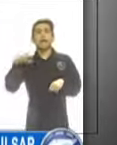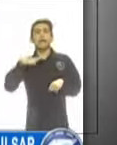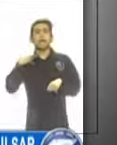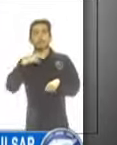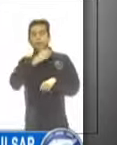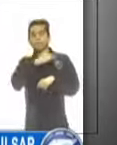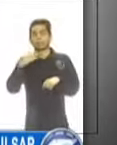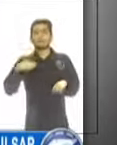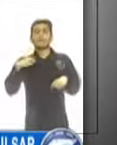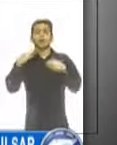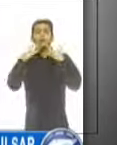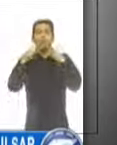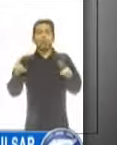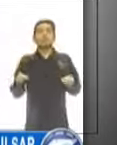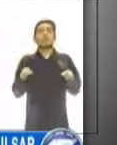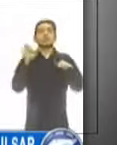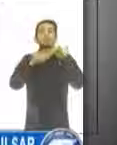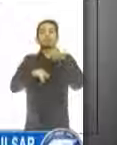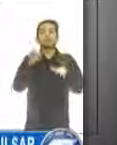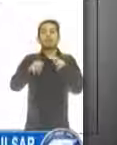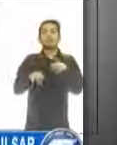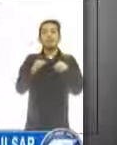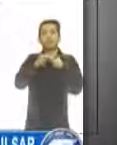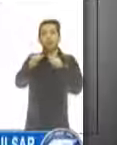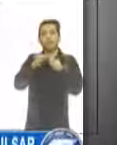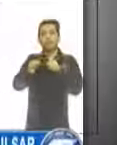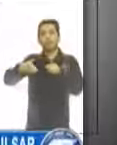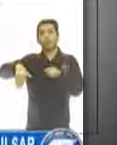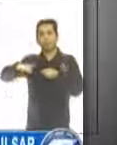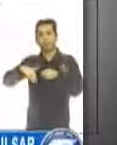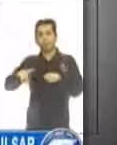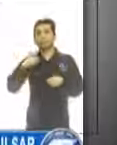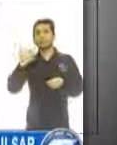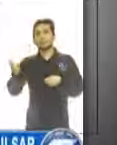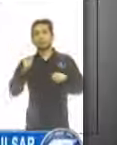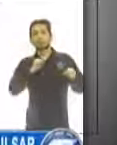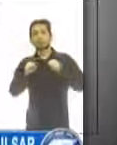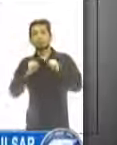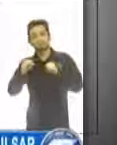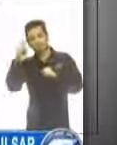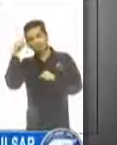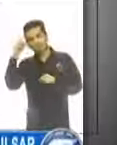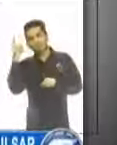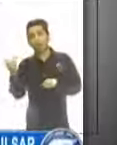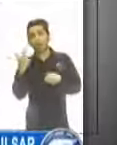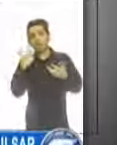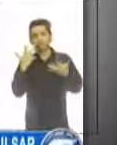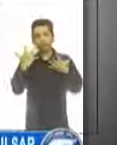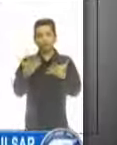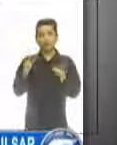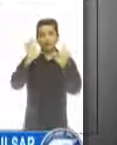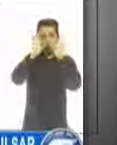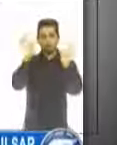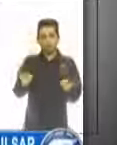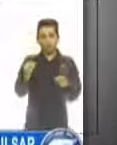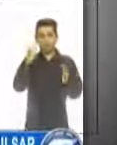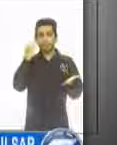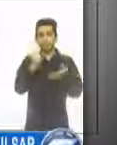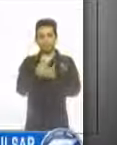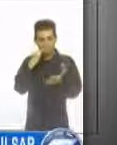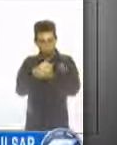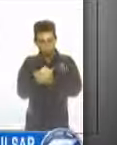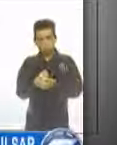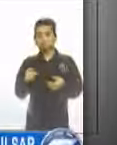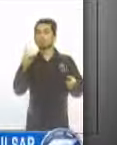de los pueblos del país, siendo estas: elaboración de peritajes culturales como medios de investigación, procesos de capacitación